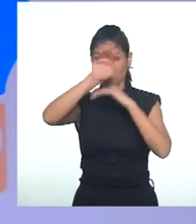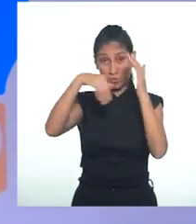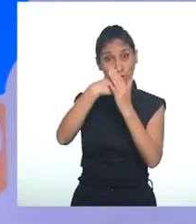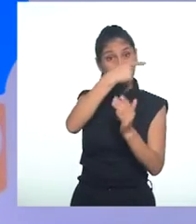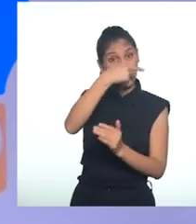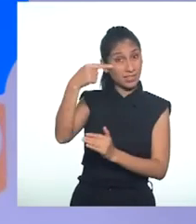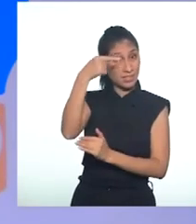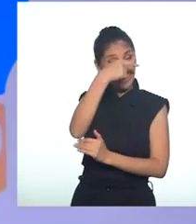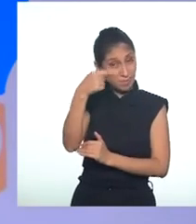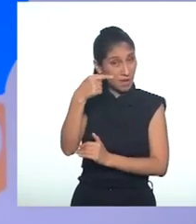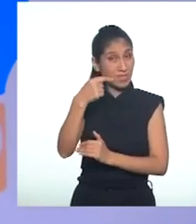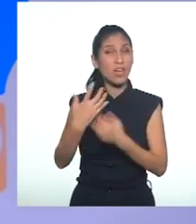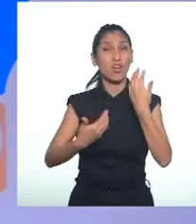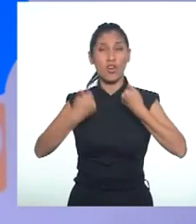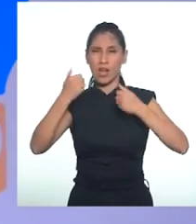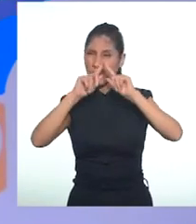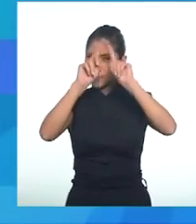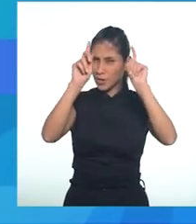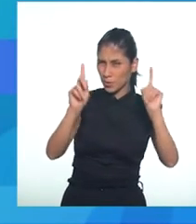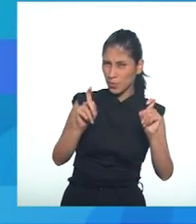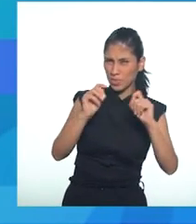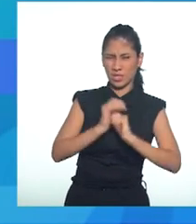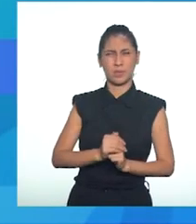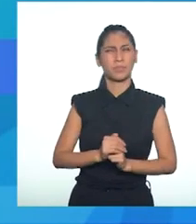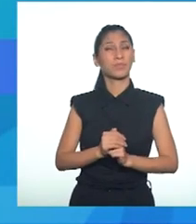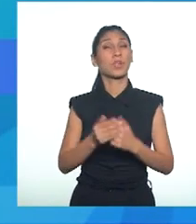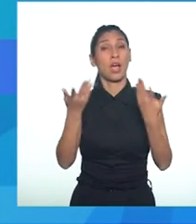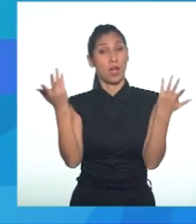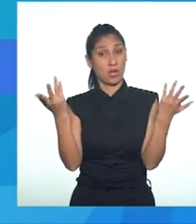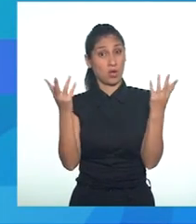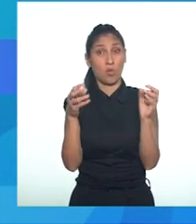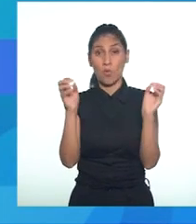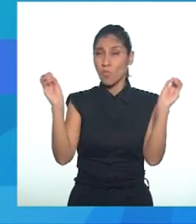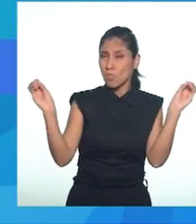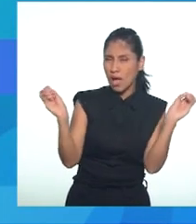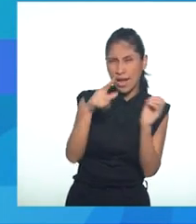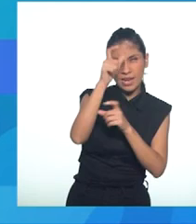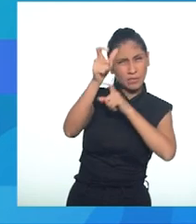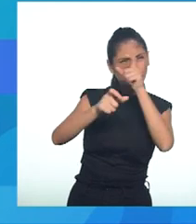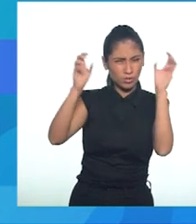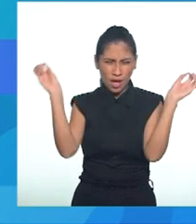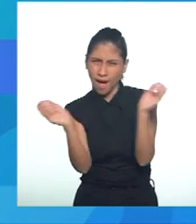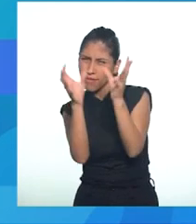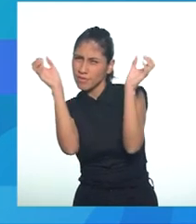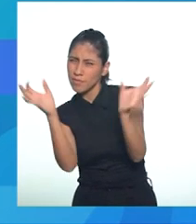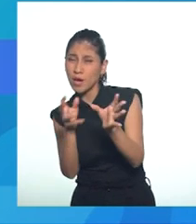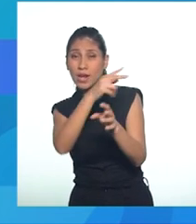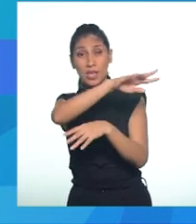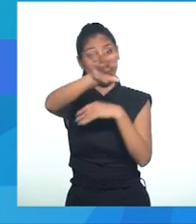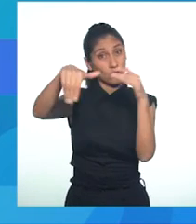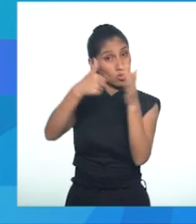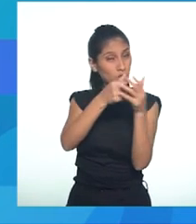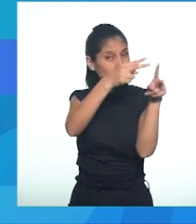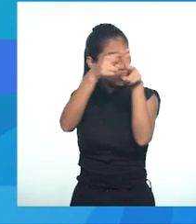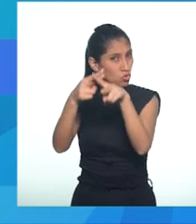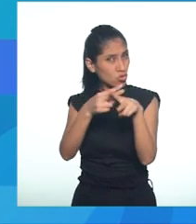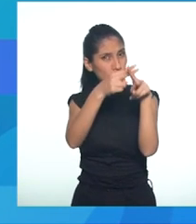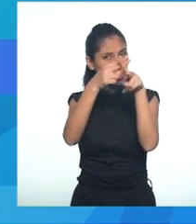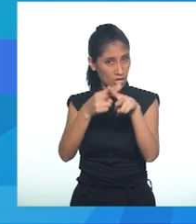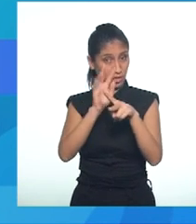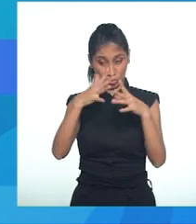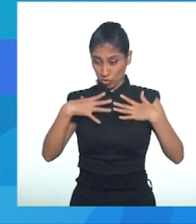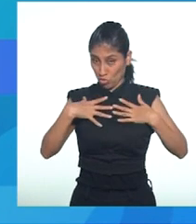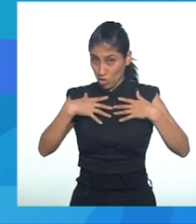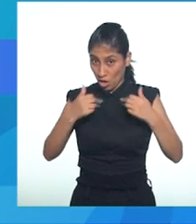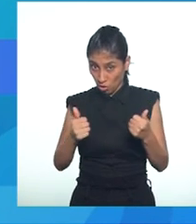la semana con nuestra incógnita. ¿De qué manera podemos promover el cuidado preventivo de nuestra salud y la de nuestra